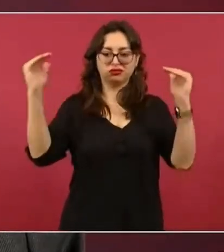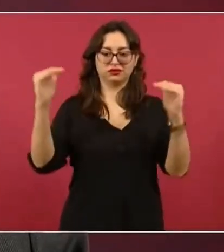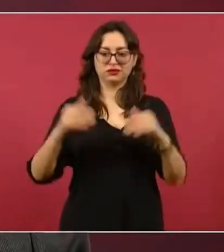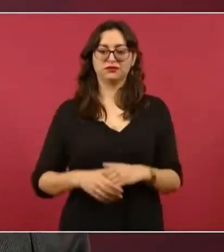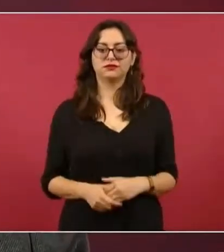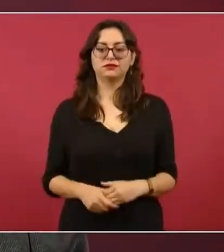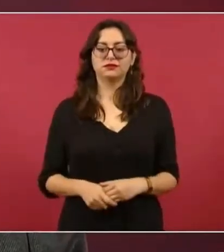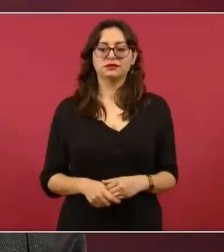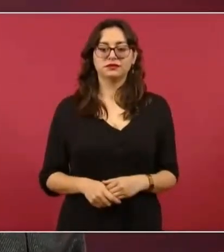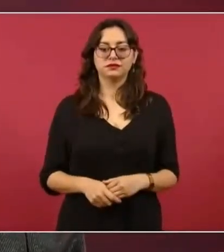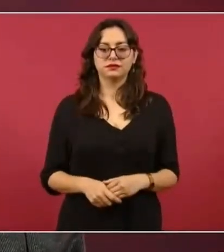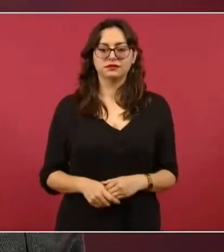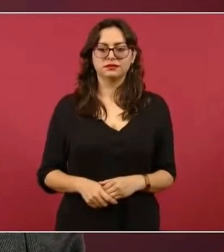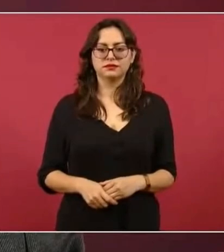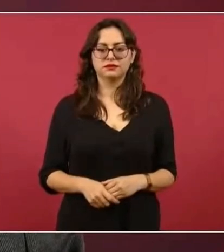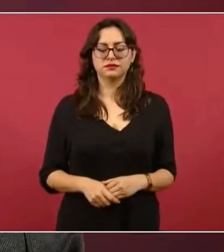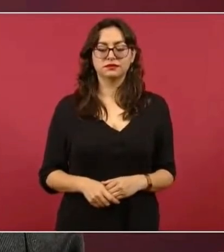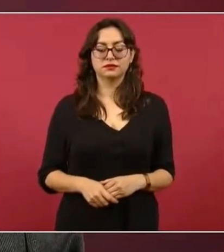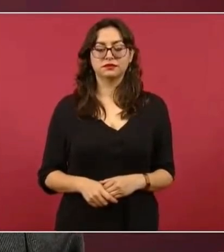Cuando